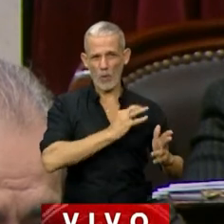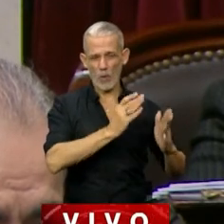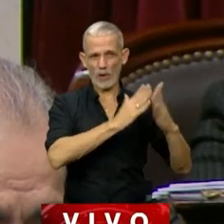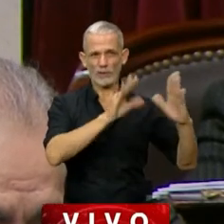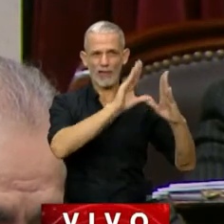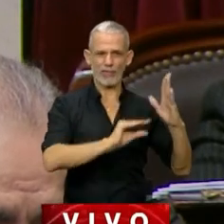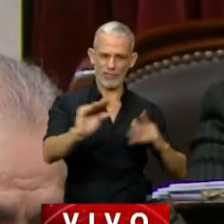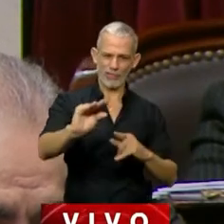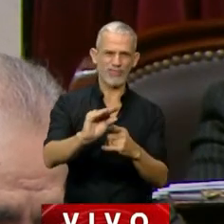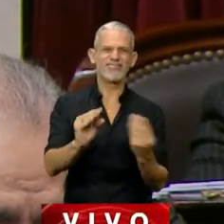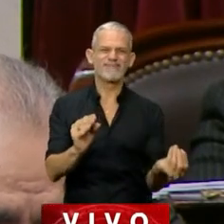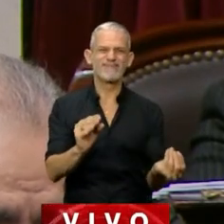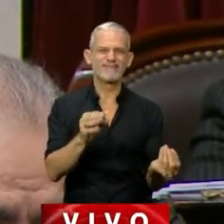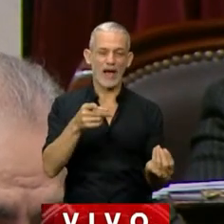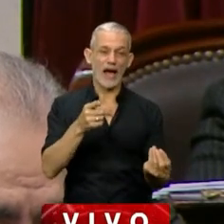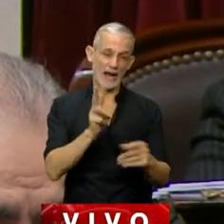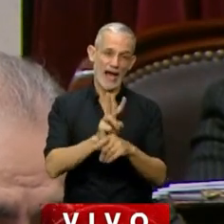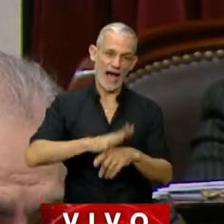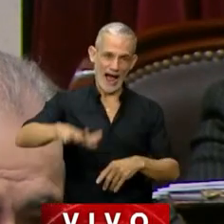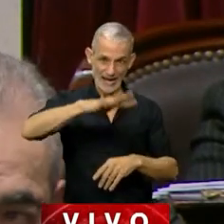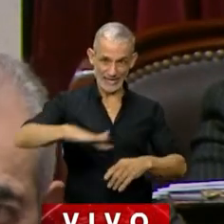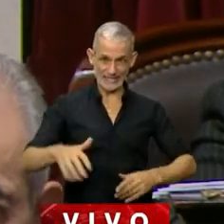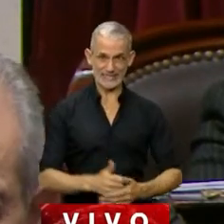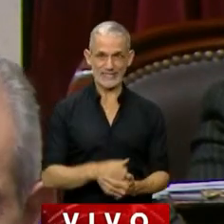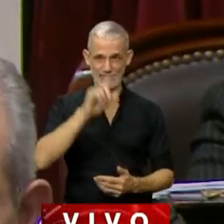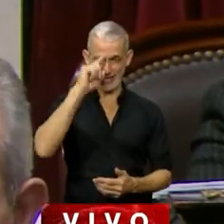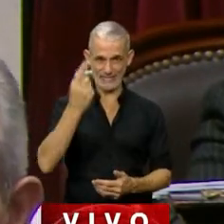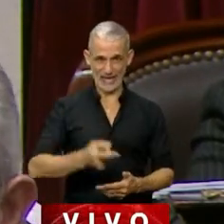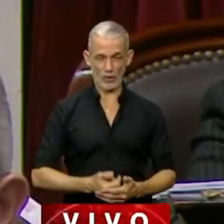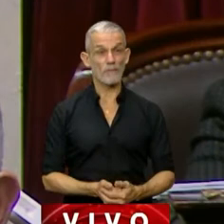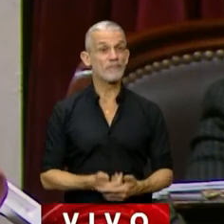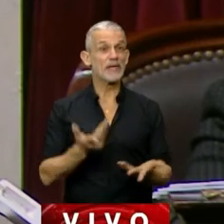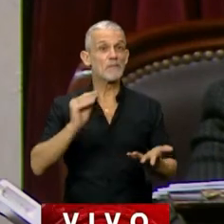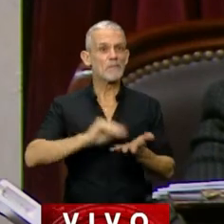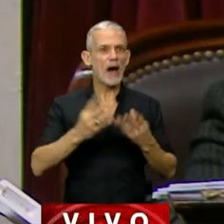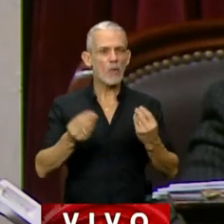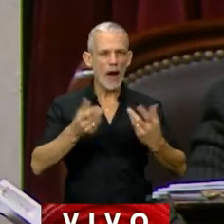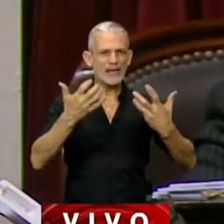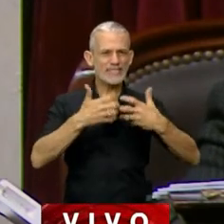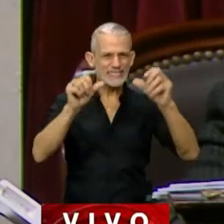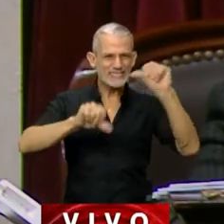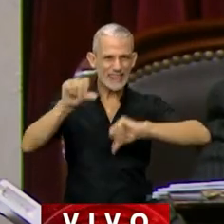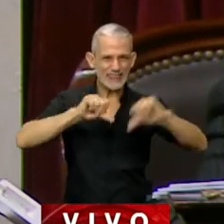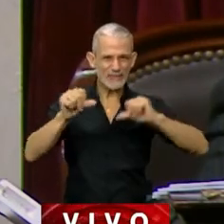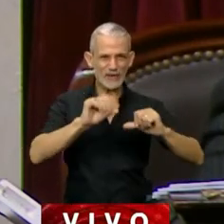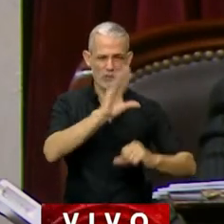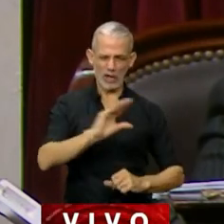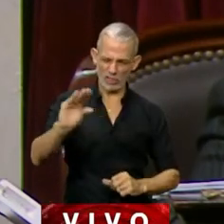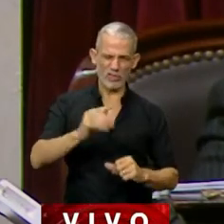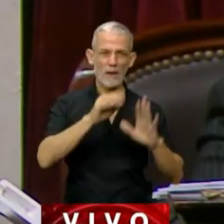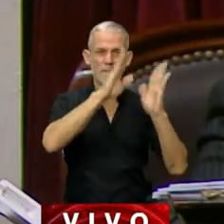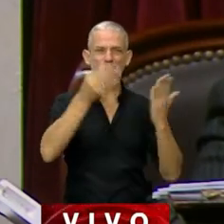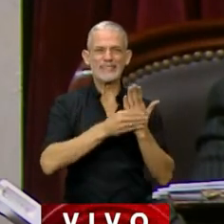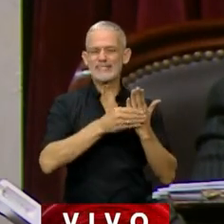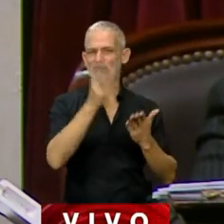los recursos destinados justamente a estas áreas del Estado Nacional y sobre todo al sistema científico en general, que hasta eliminó